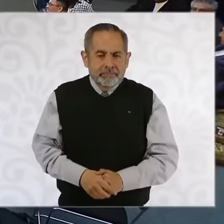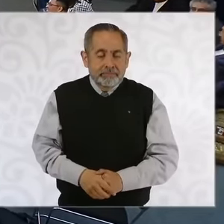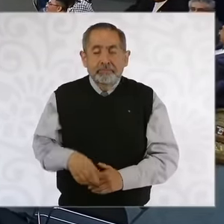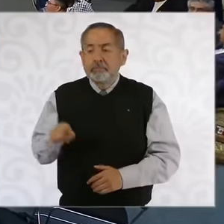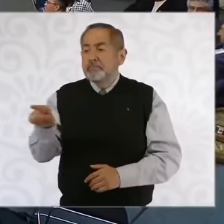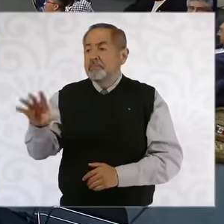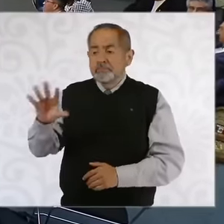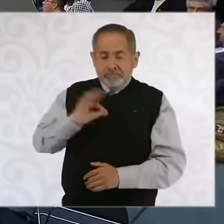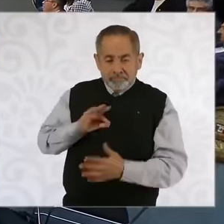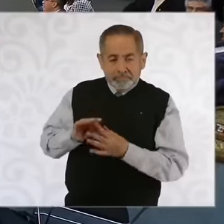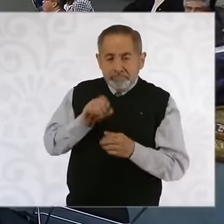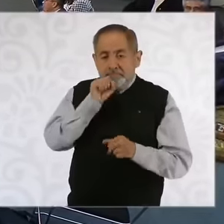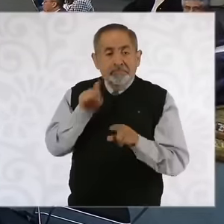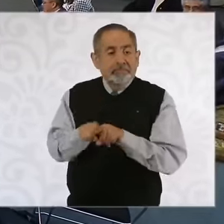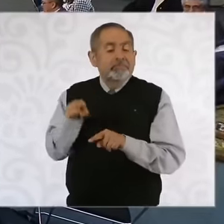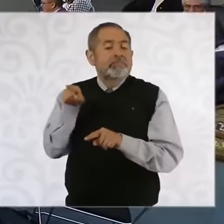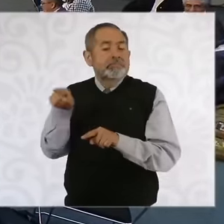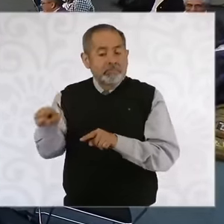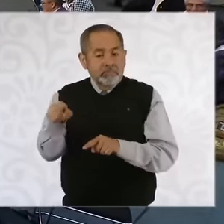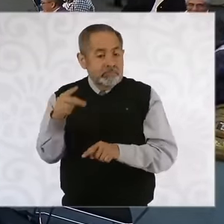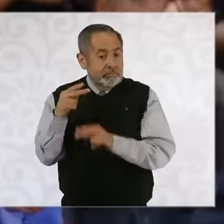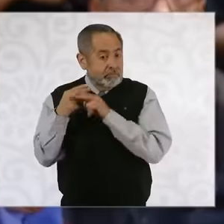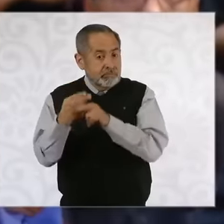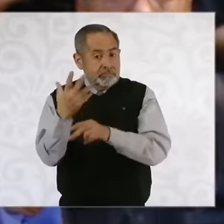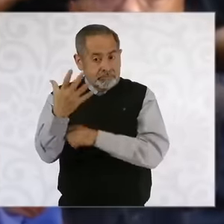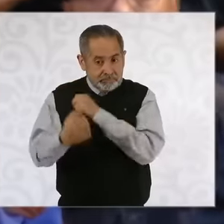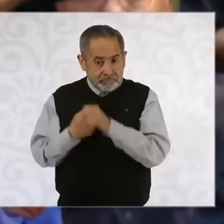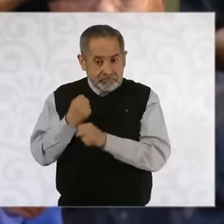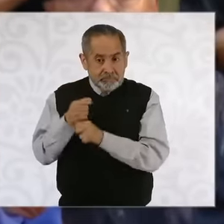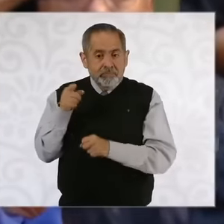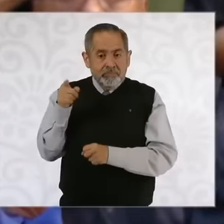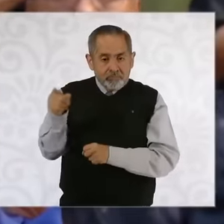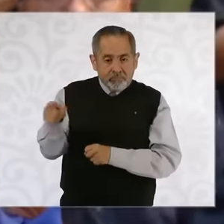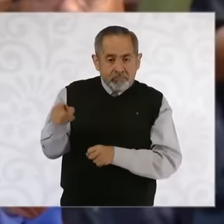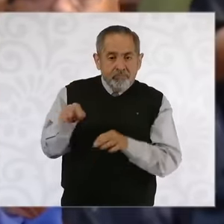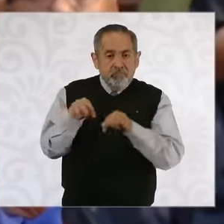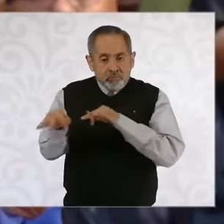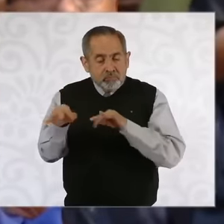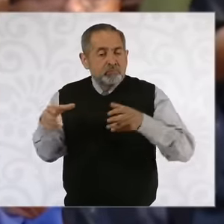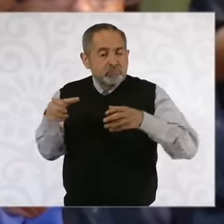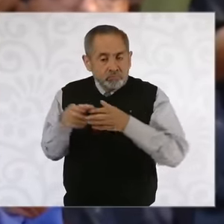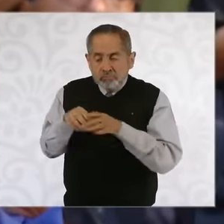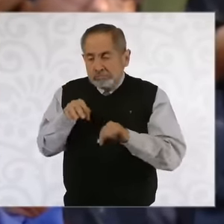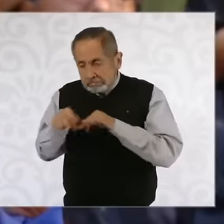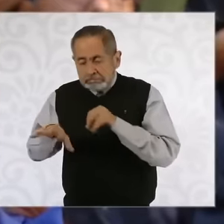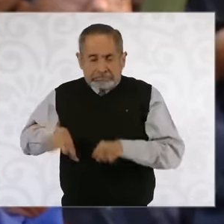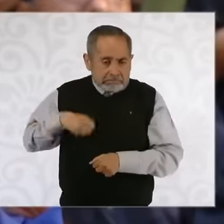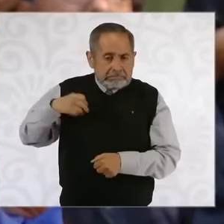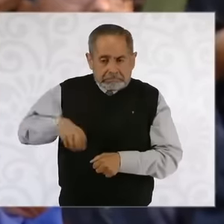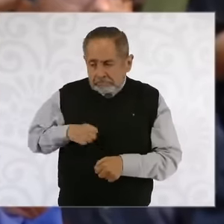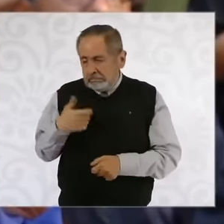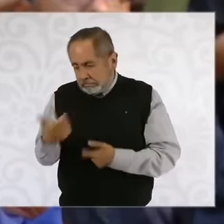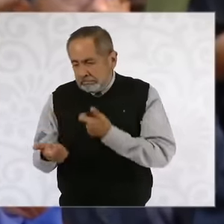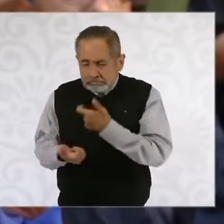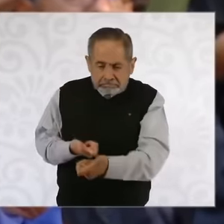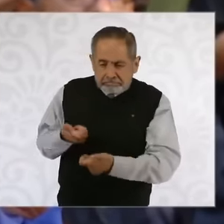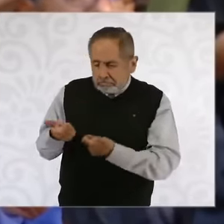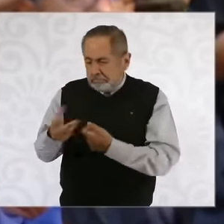Comentan también que ella durante estos 5 años se dedicaba a trabajar para sacar adelante a sus